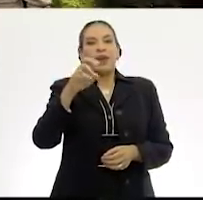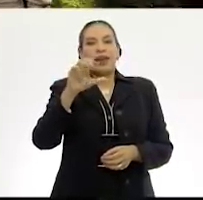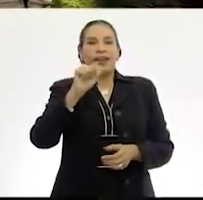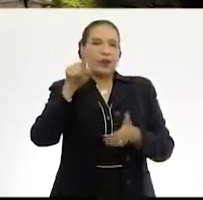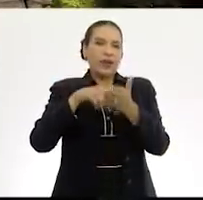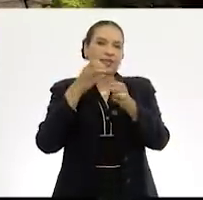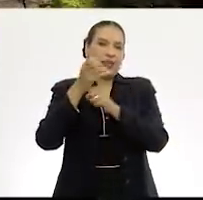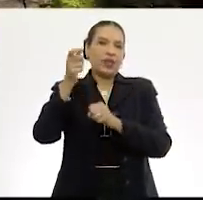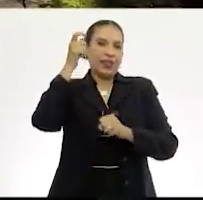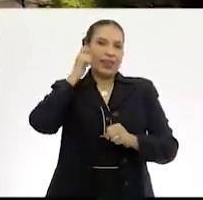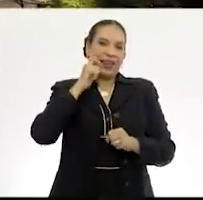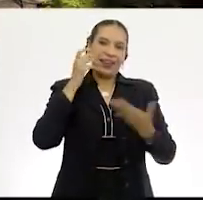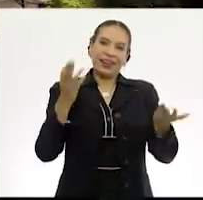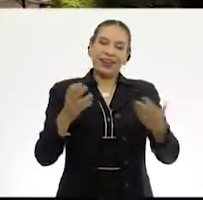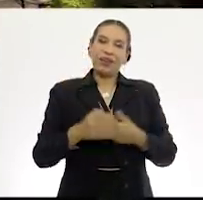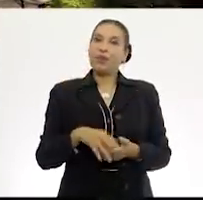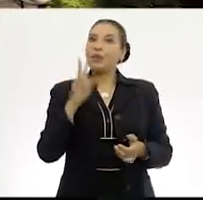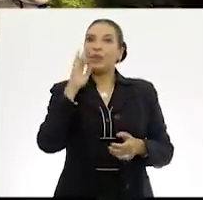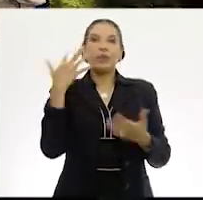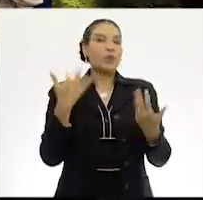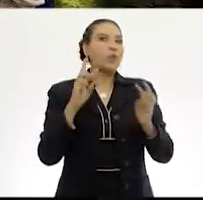¿Qué les parecen? ¡Guau! ¡Son